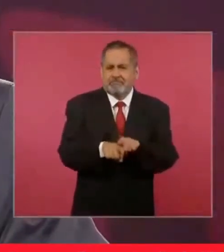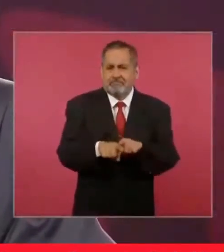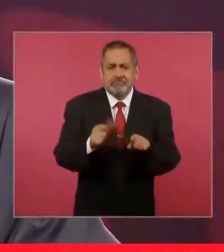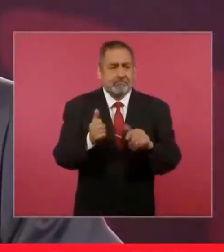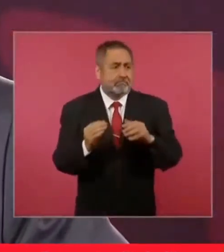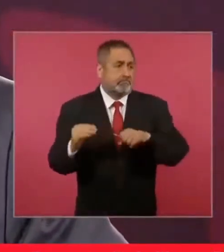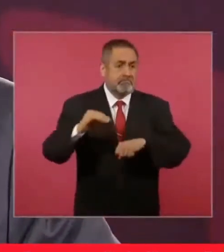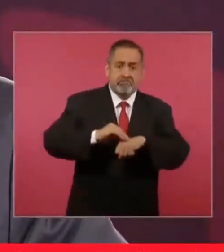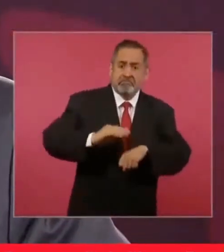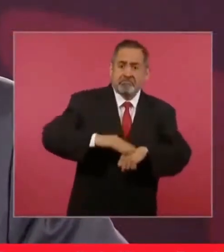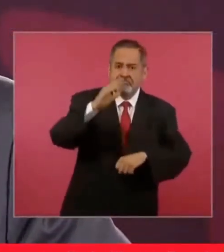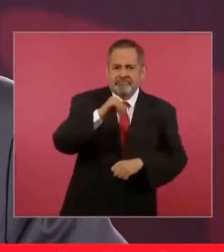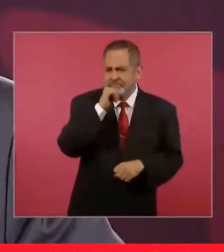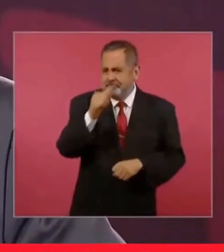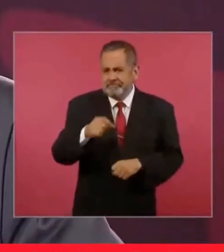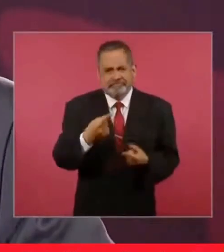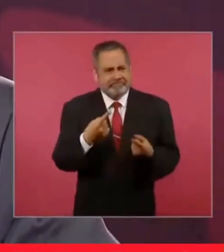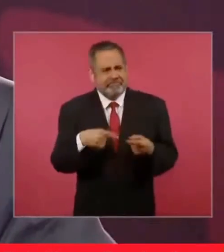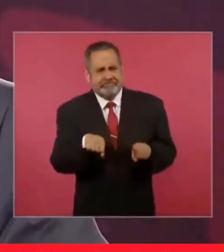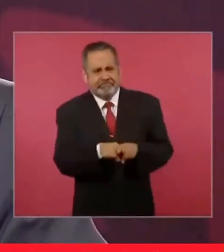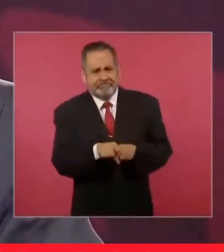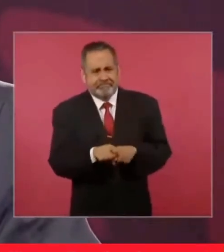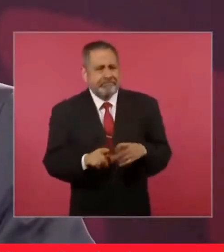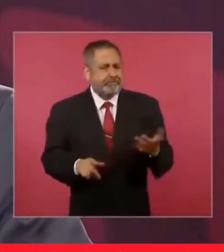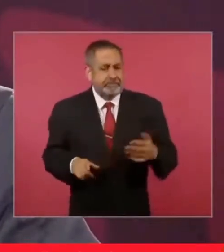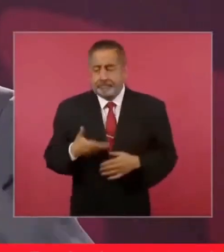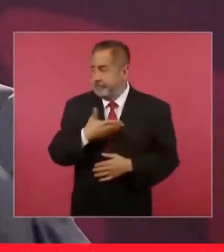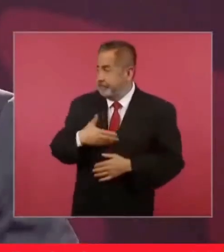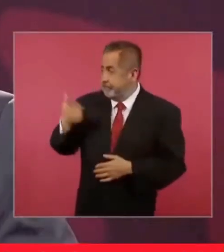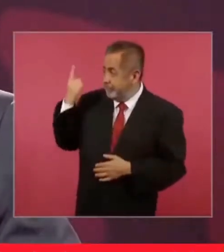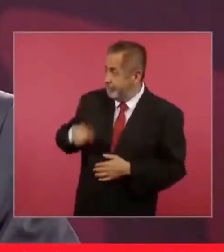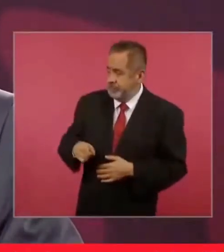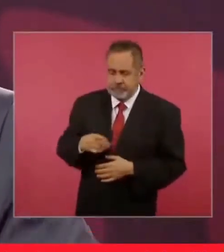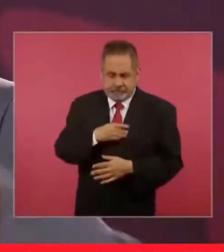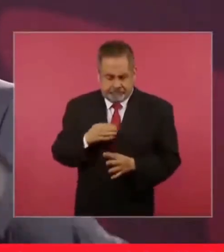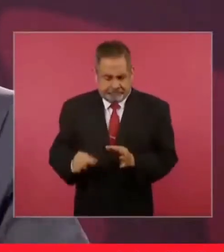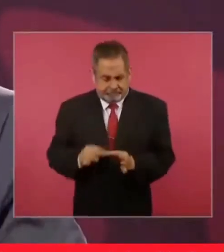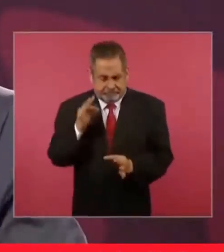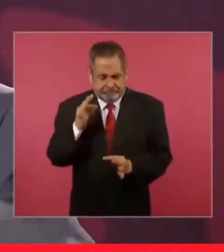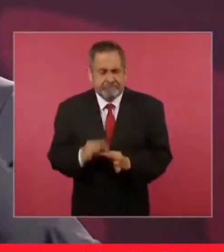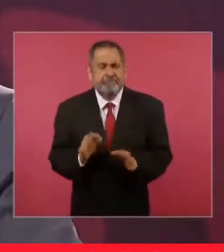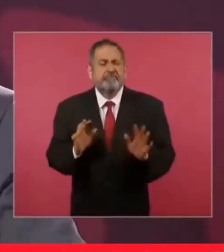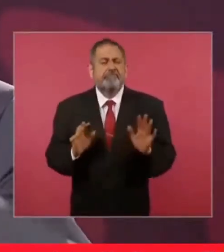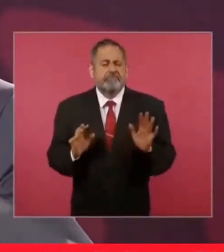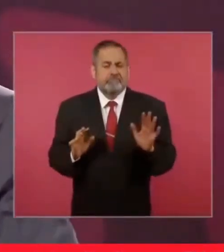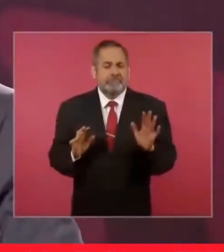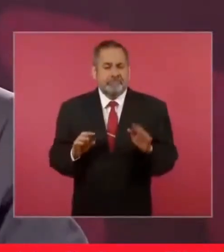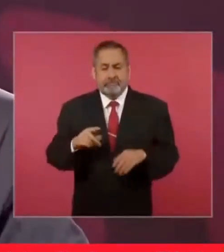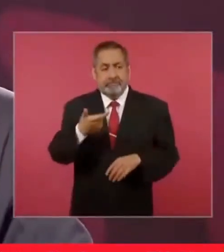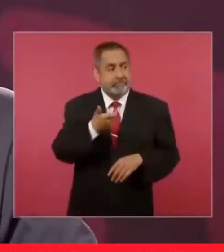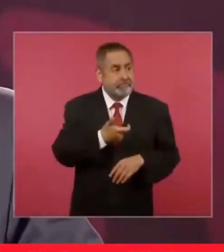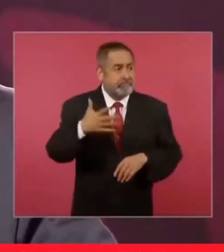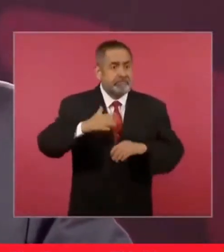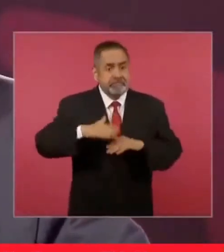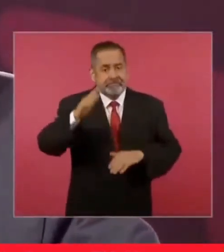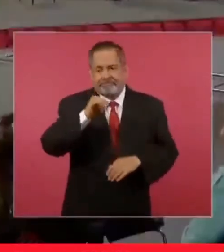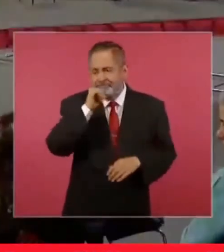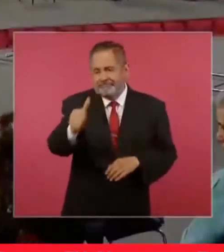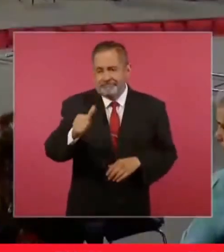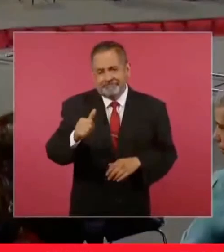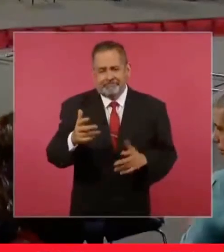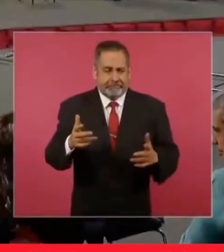Esa instrucción que nos dio el presidente se ha cumplido escrupulosamente. Las tarifas no han subido. Y